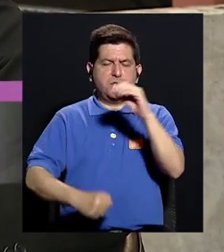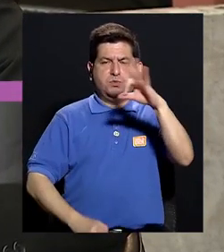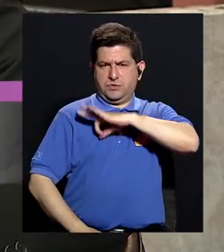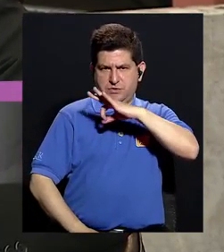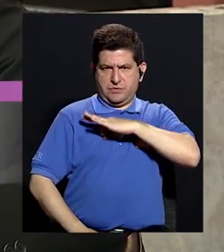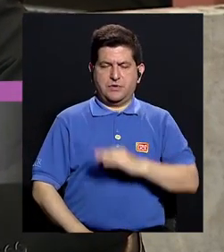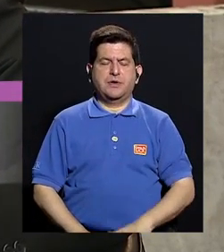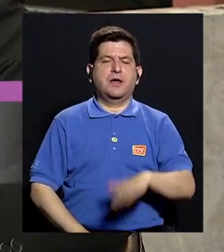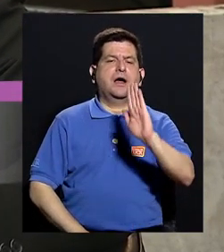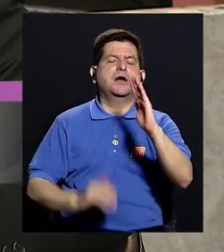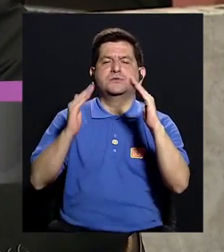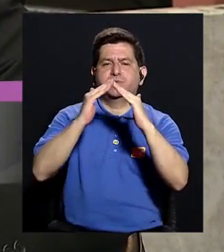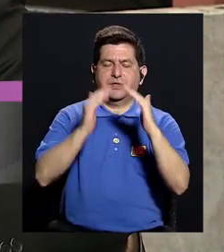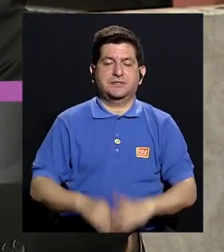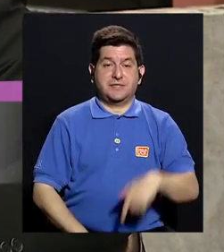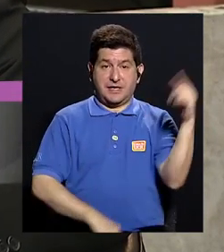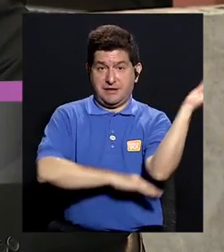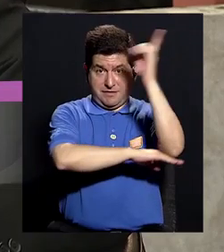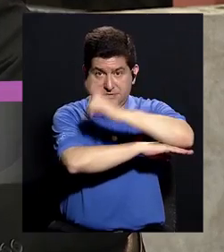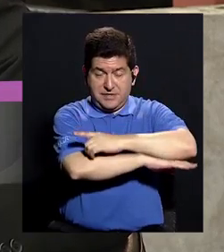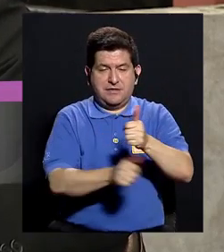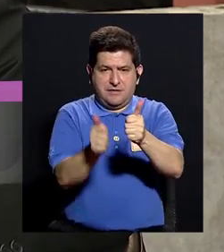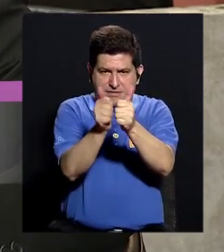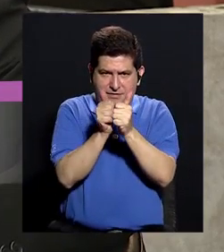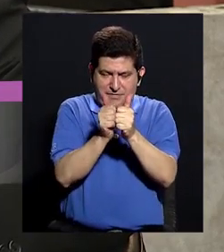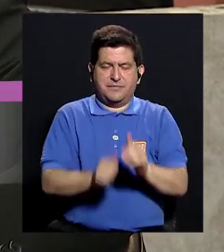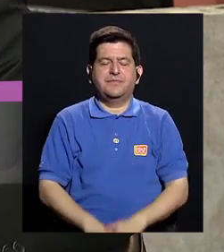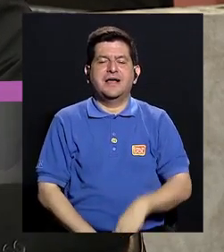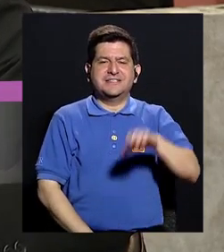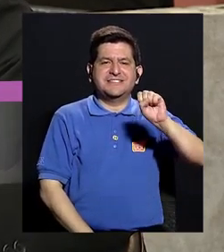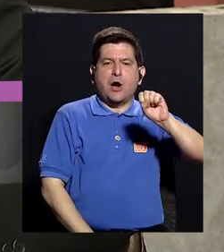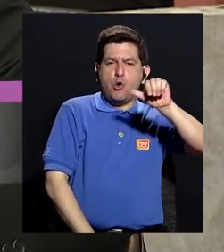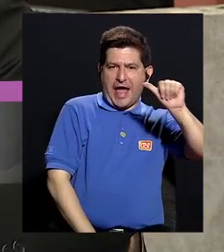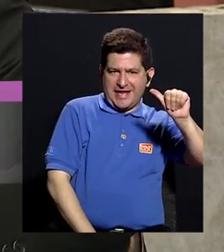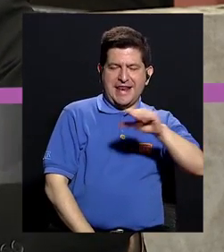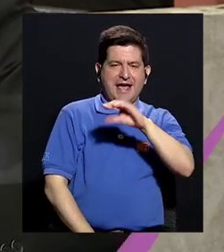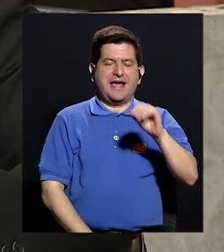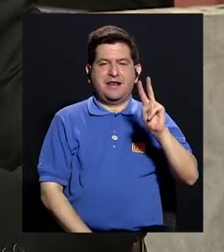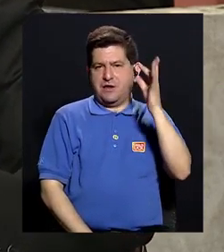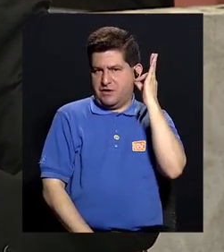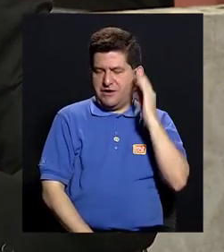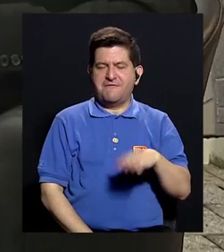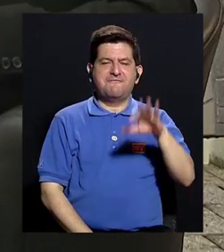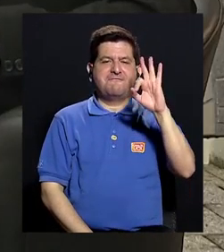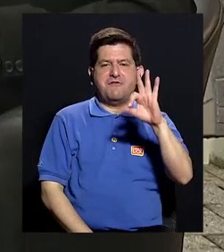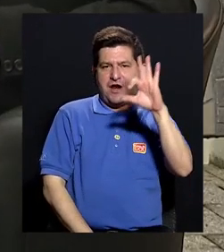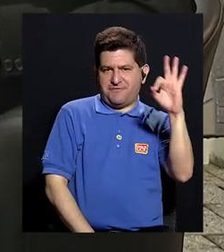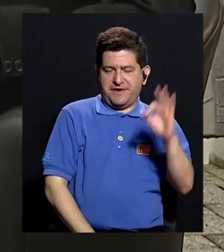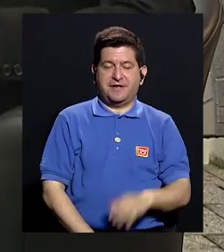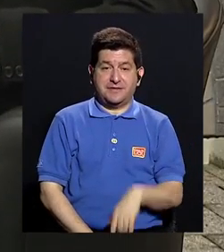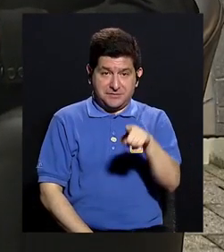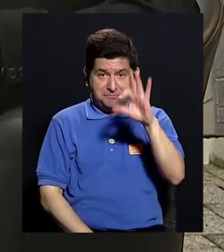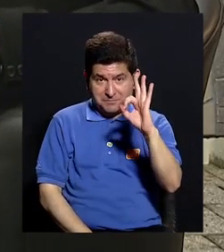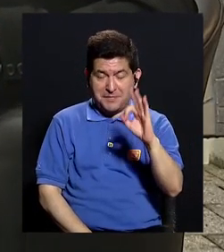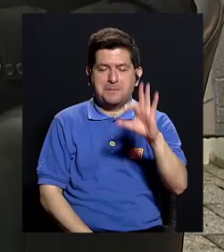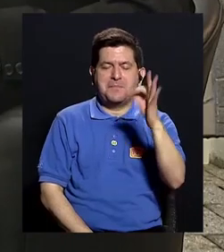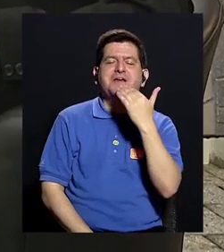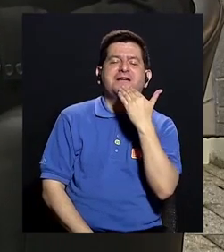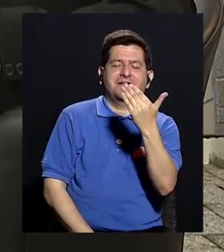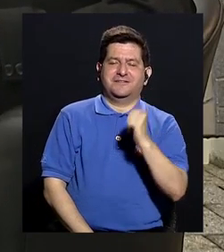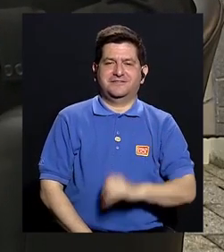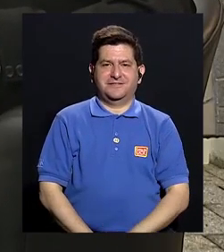bienestar en sus hogares. El día de hoy les acompañamos Saúl Aguilar y mi compañera Fabiola Fernández. Hola Saúl, ¿cómo estás?